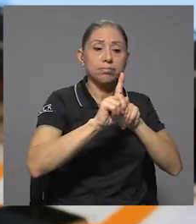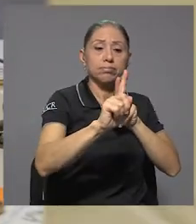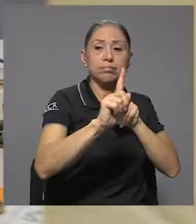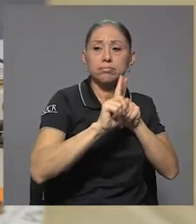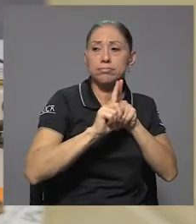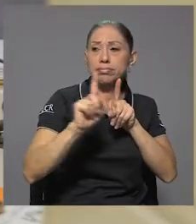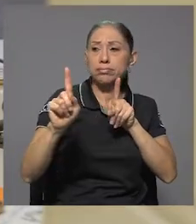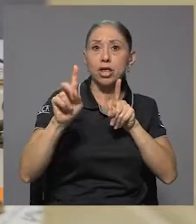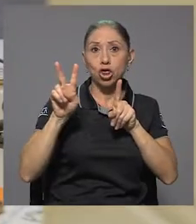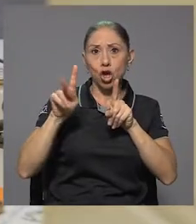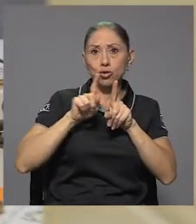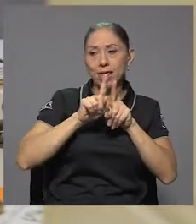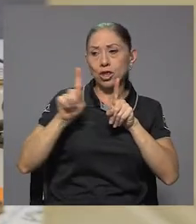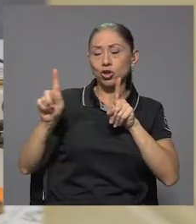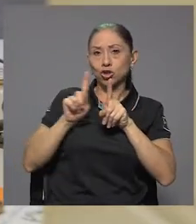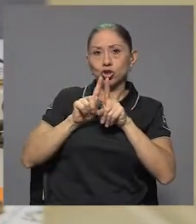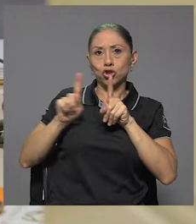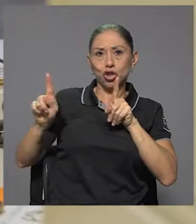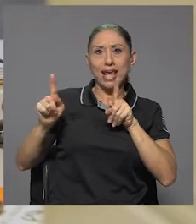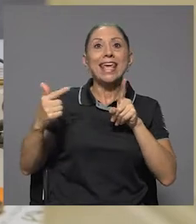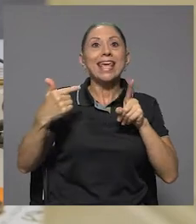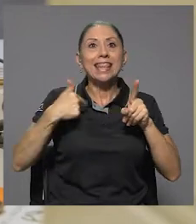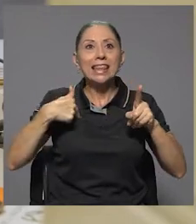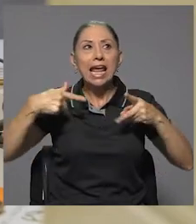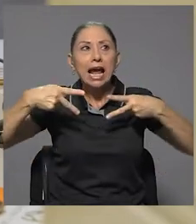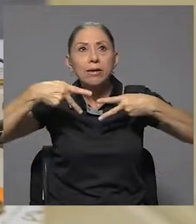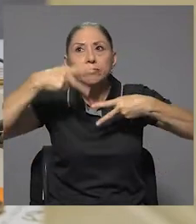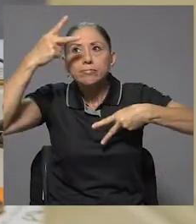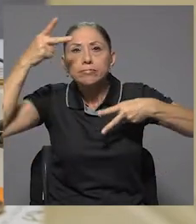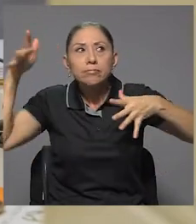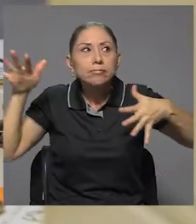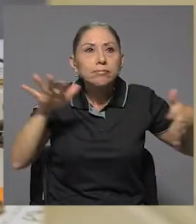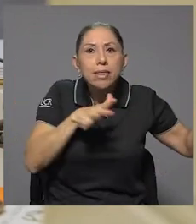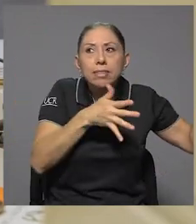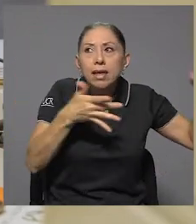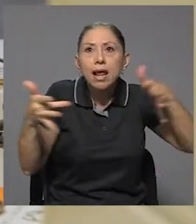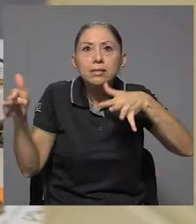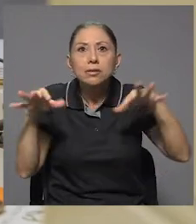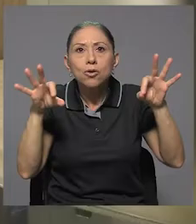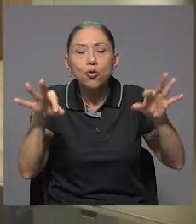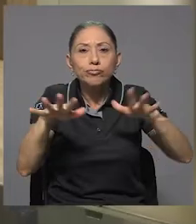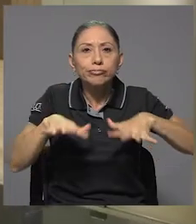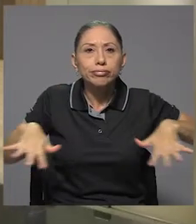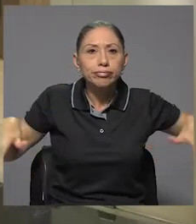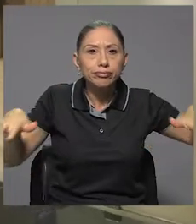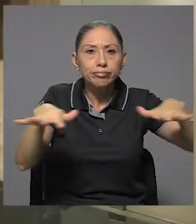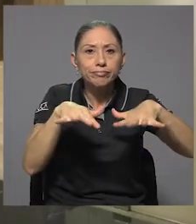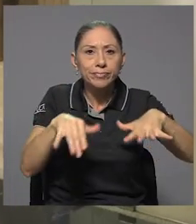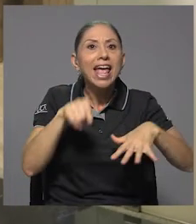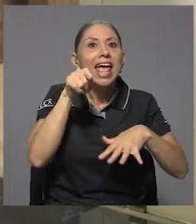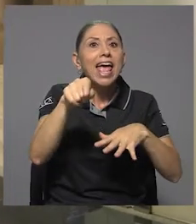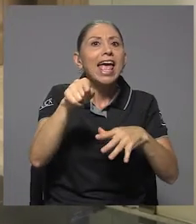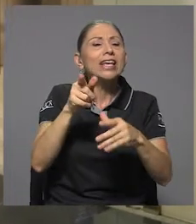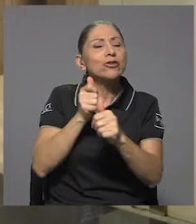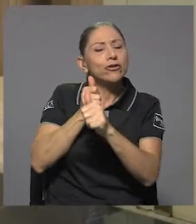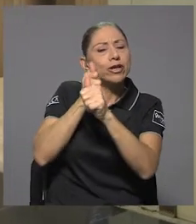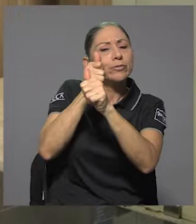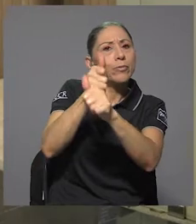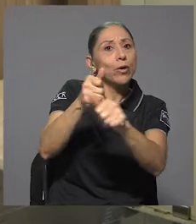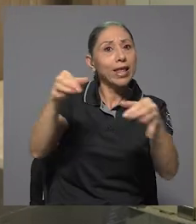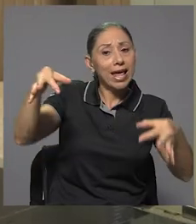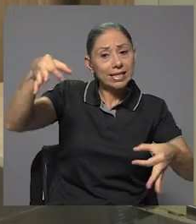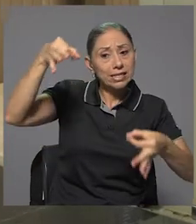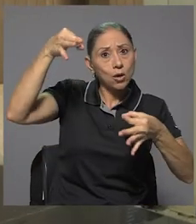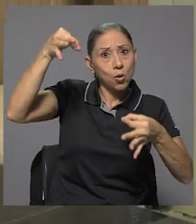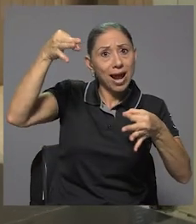trabajo y se cuente con condiciones de ventilación óptimas en los espacios. Esta medida responde a la circular emitida